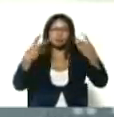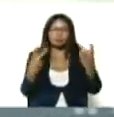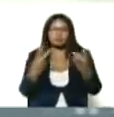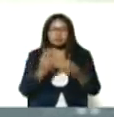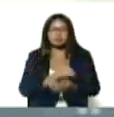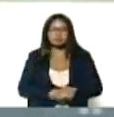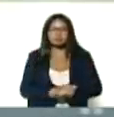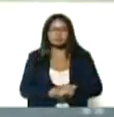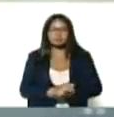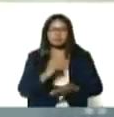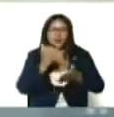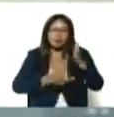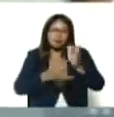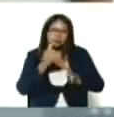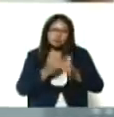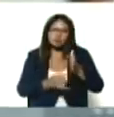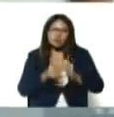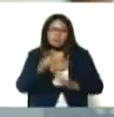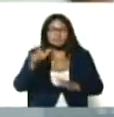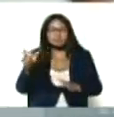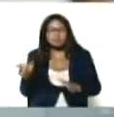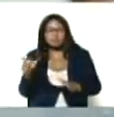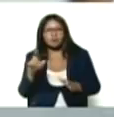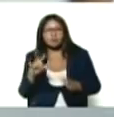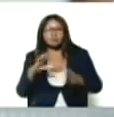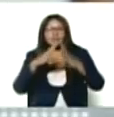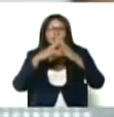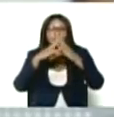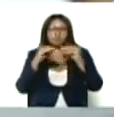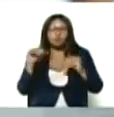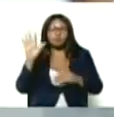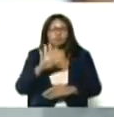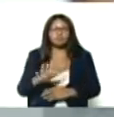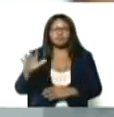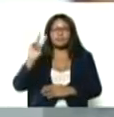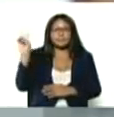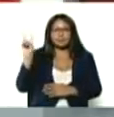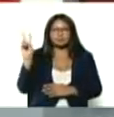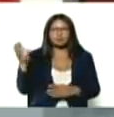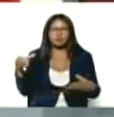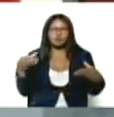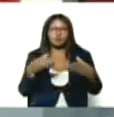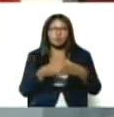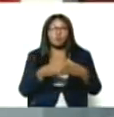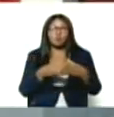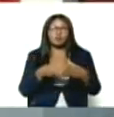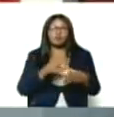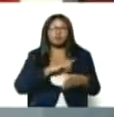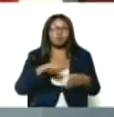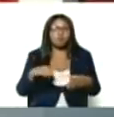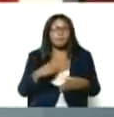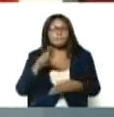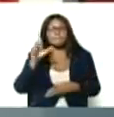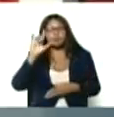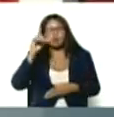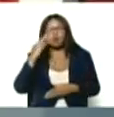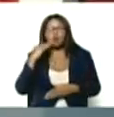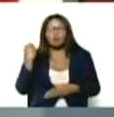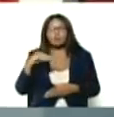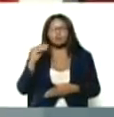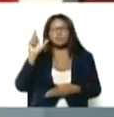la inscripción de los militantes de toda Venezuela en el Partido Socialista Unido de Venezuela y en la